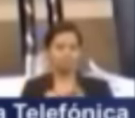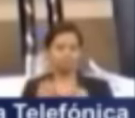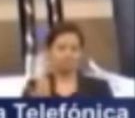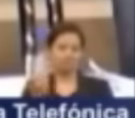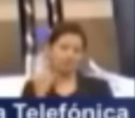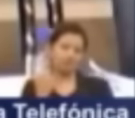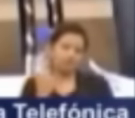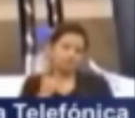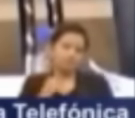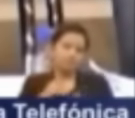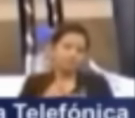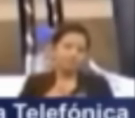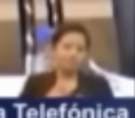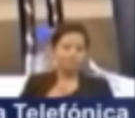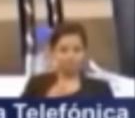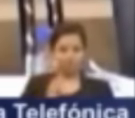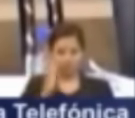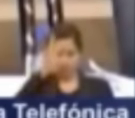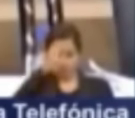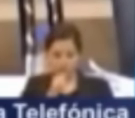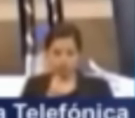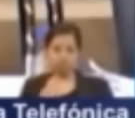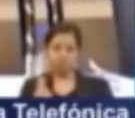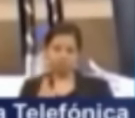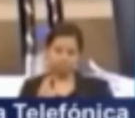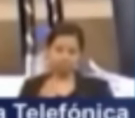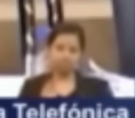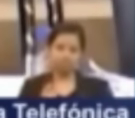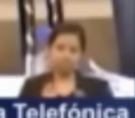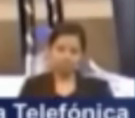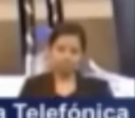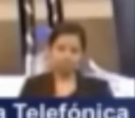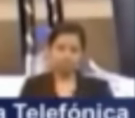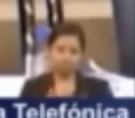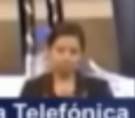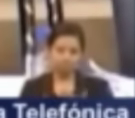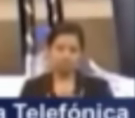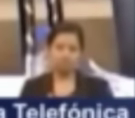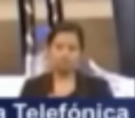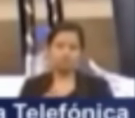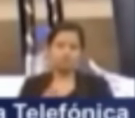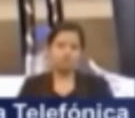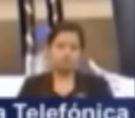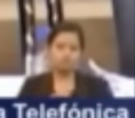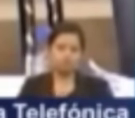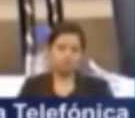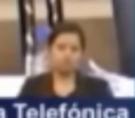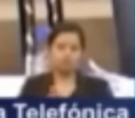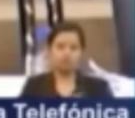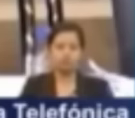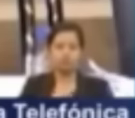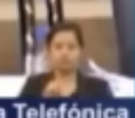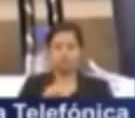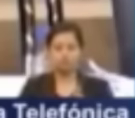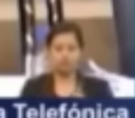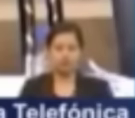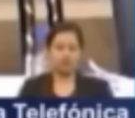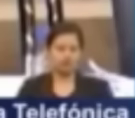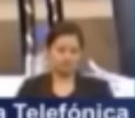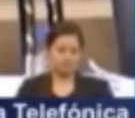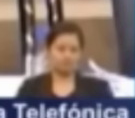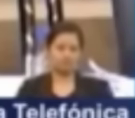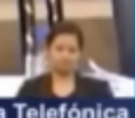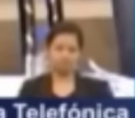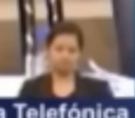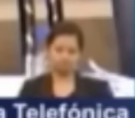el análisis de acuerdo con los niveles de seguridad de delictivos que tienen, las circunstancias particulares